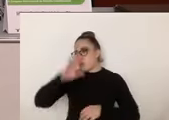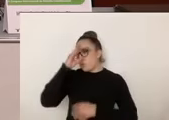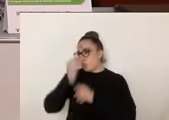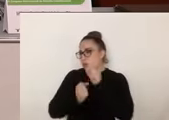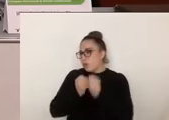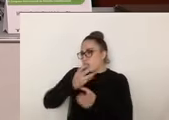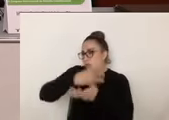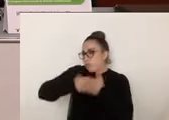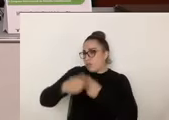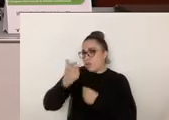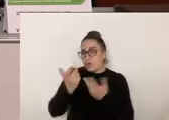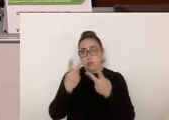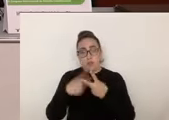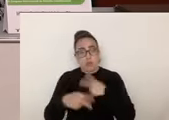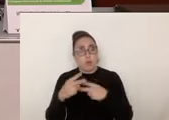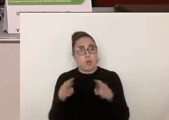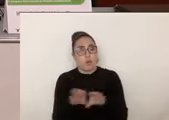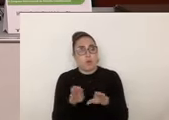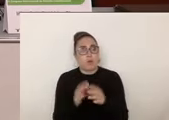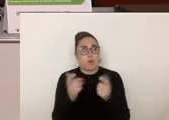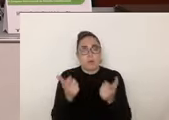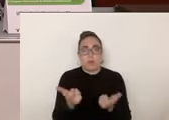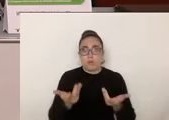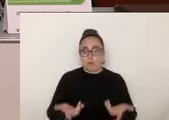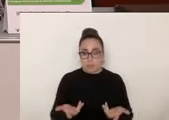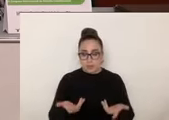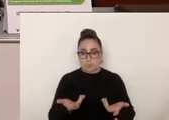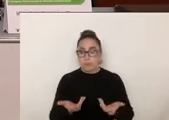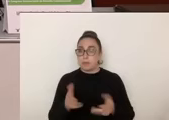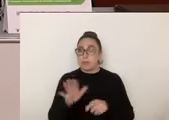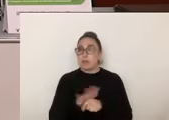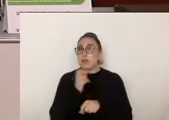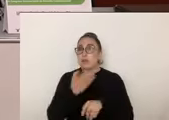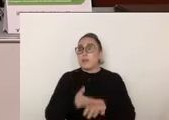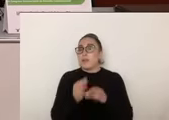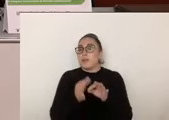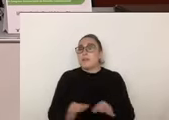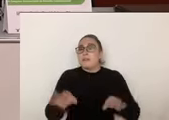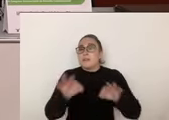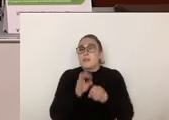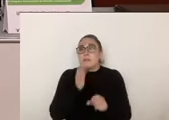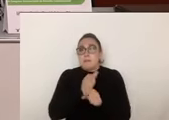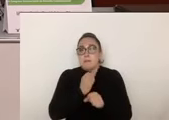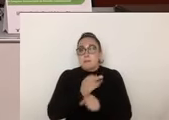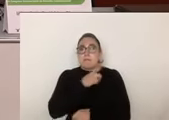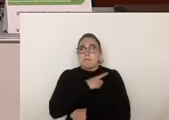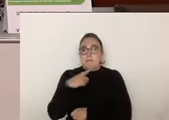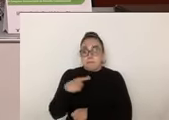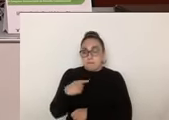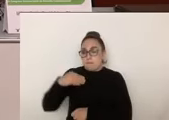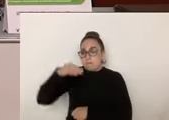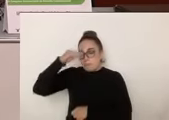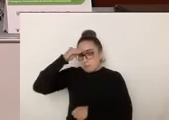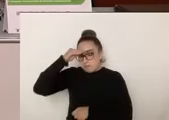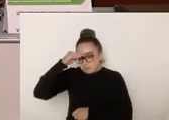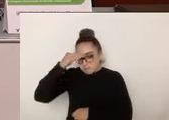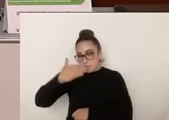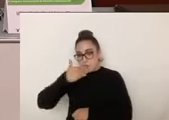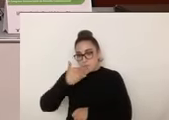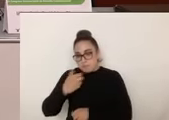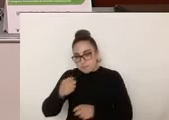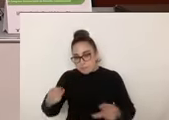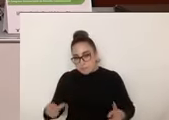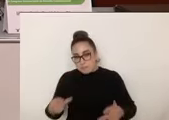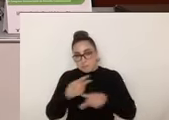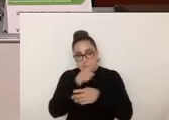como otra cuestión muy básica, mi obsesión últimamente es esta, es volver a abrir la caja negra de la